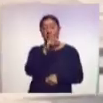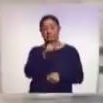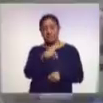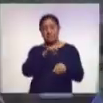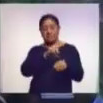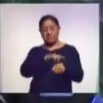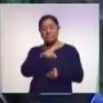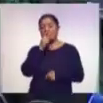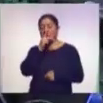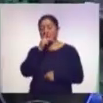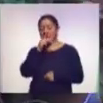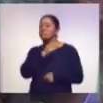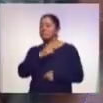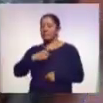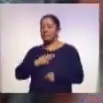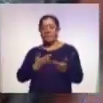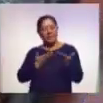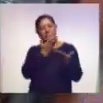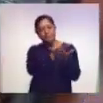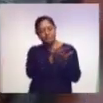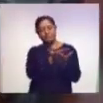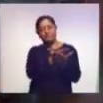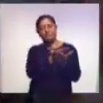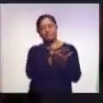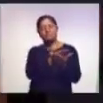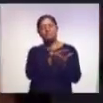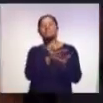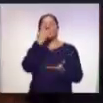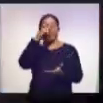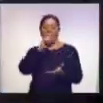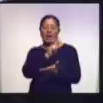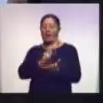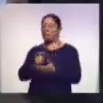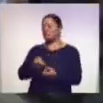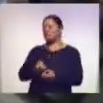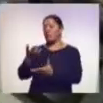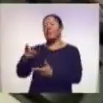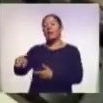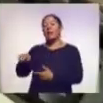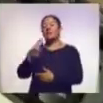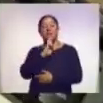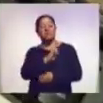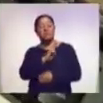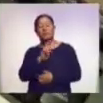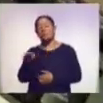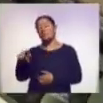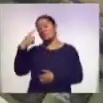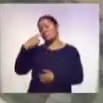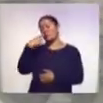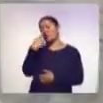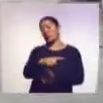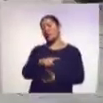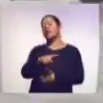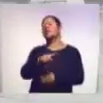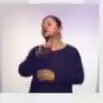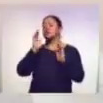deberán presentar una solicitud para poder iniciar el trámite jurídico, el cual culminará con una resolución que ordene la expedición de su